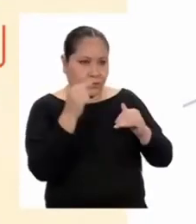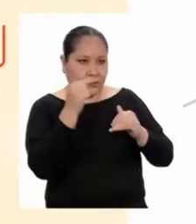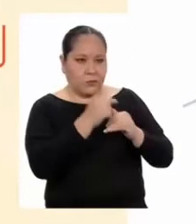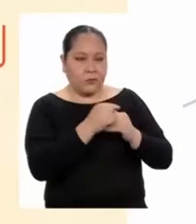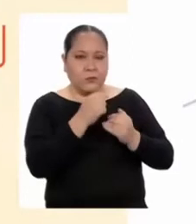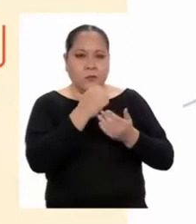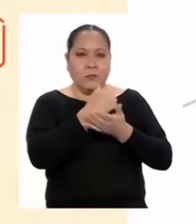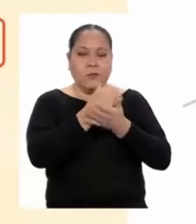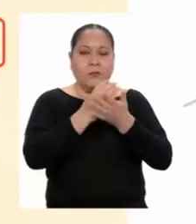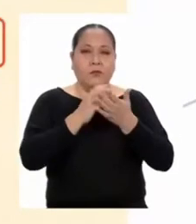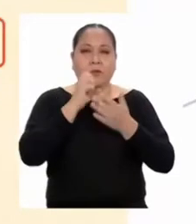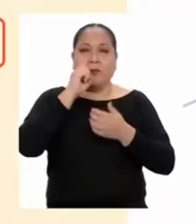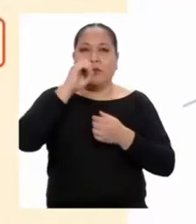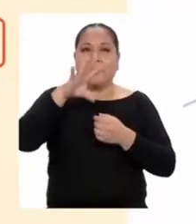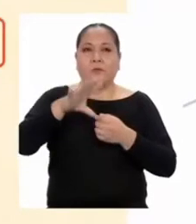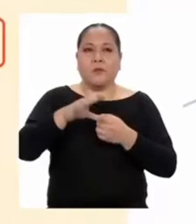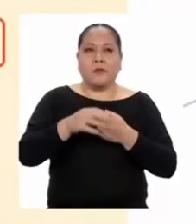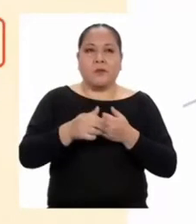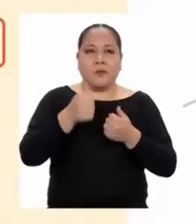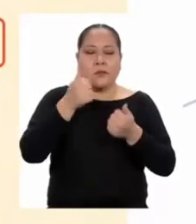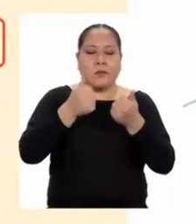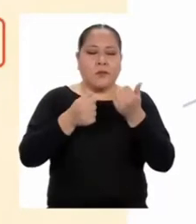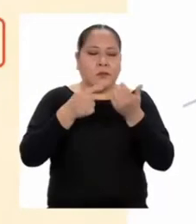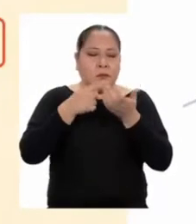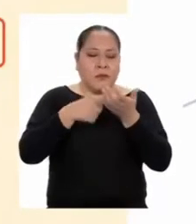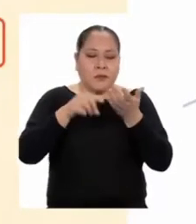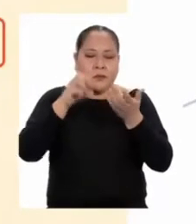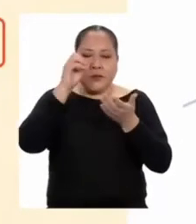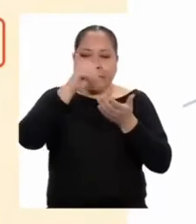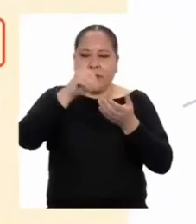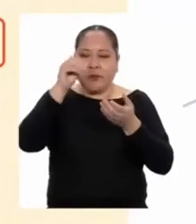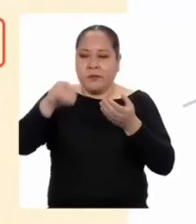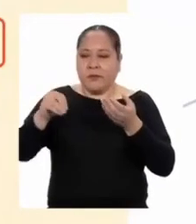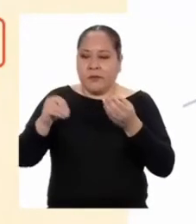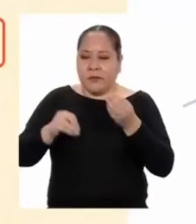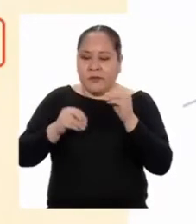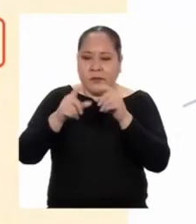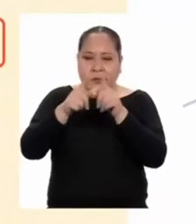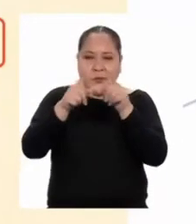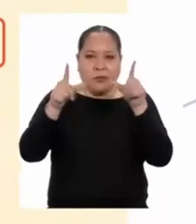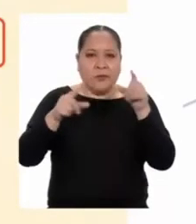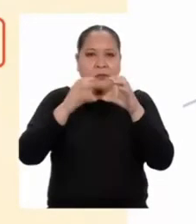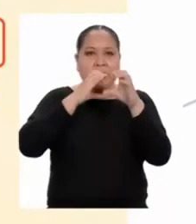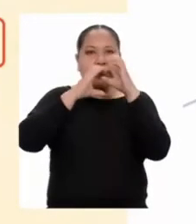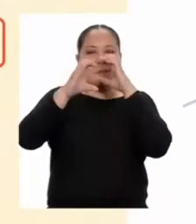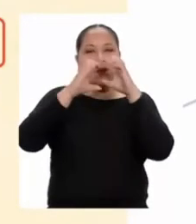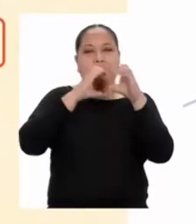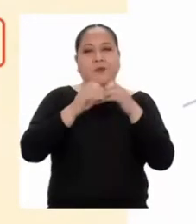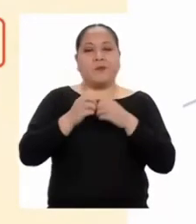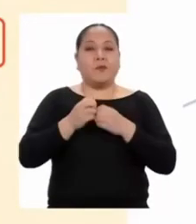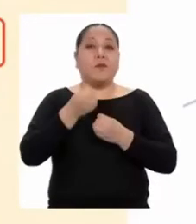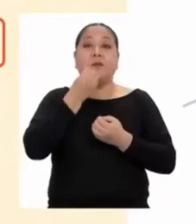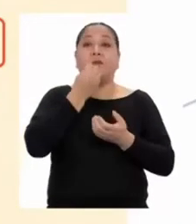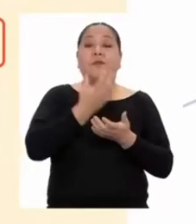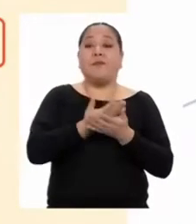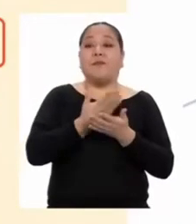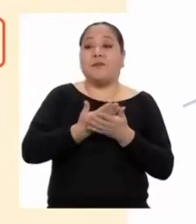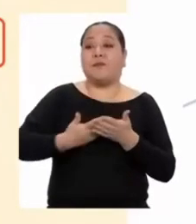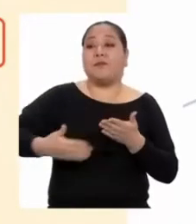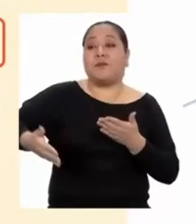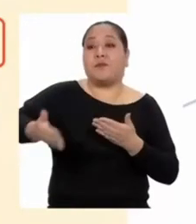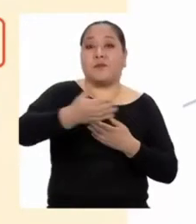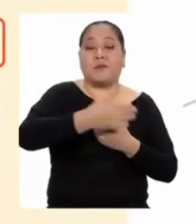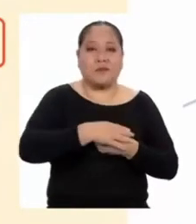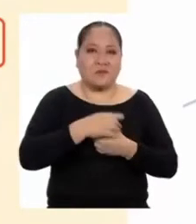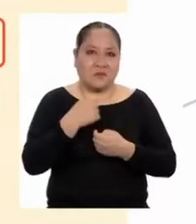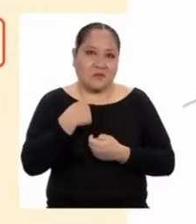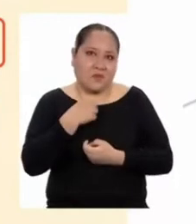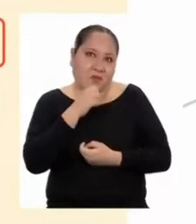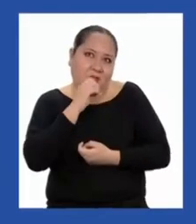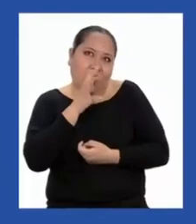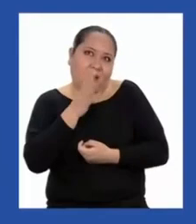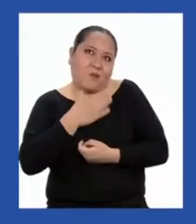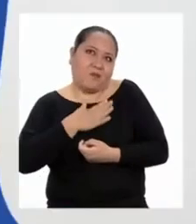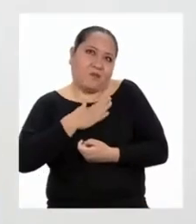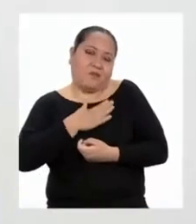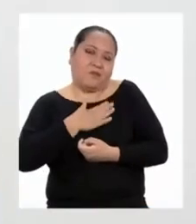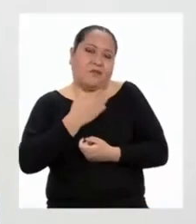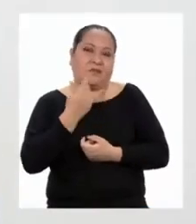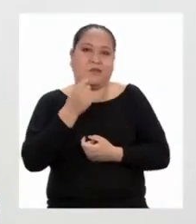una parte que dice que debemos establecer espacios de diálogo para el bien común. Bueno, eso lo digo en mis propias